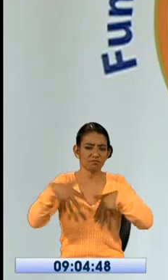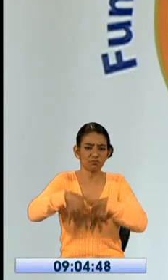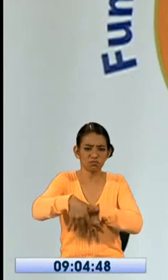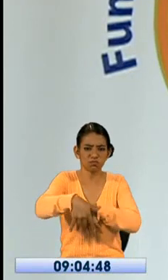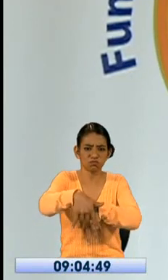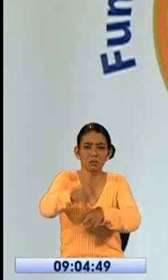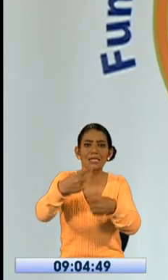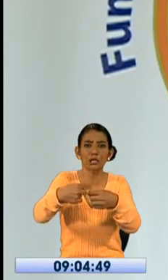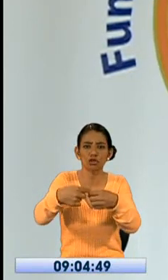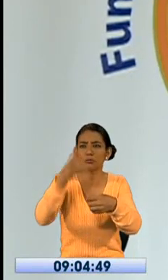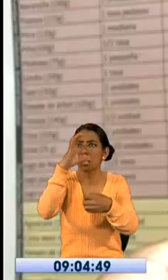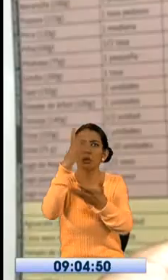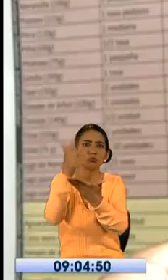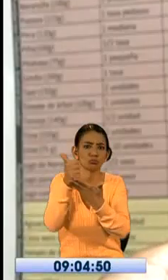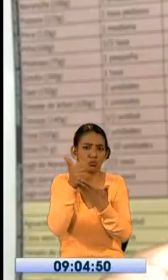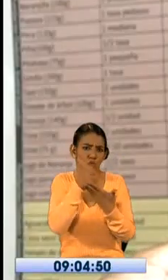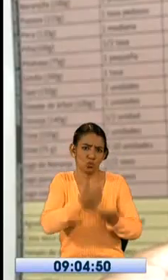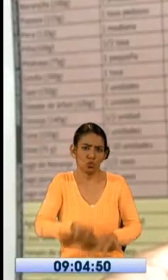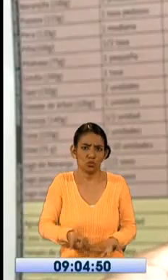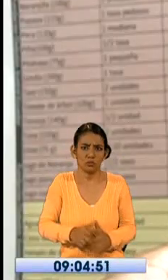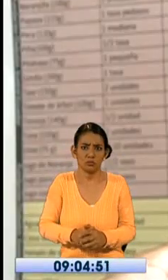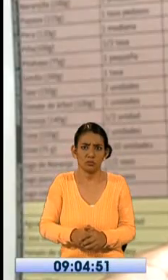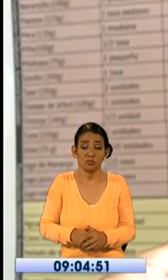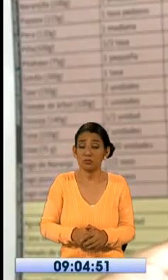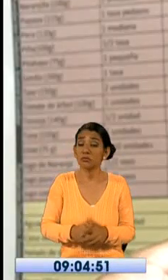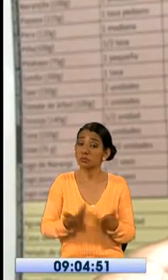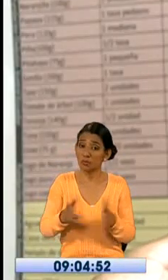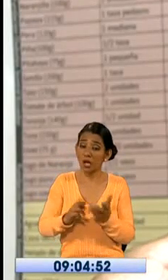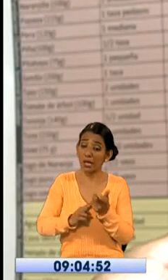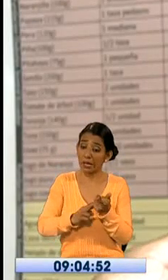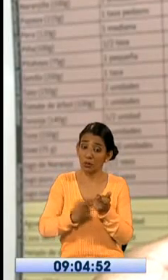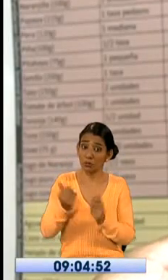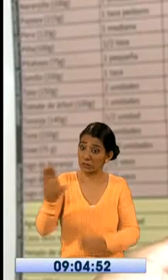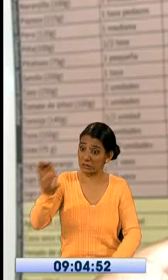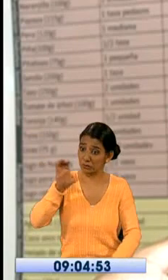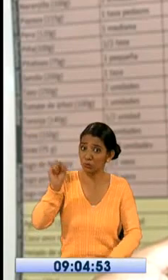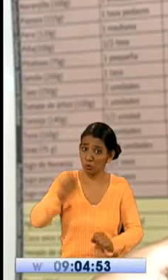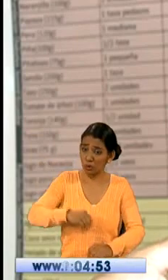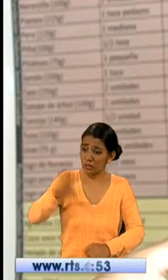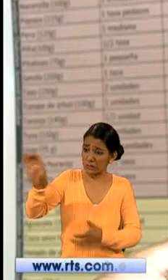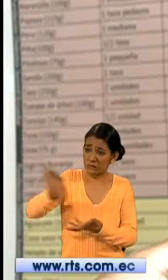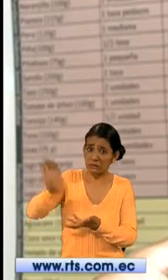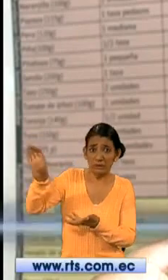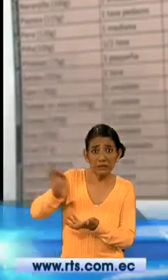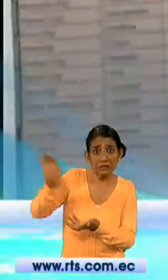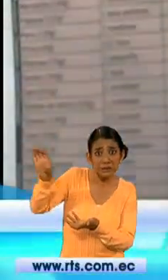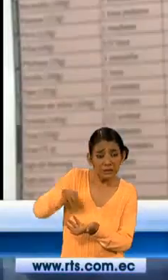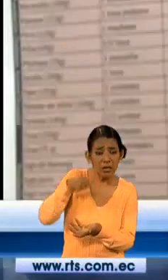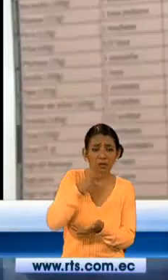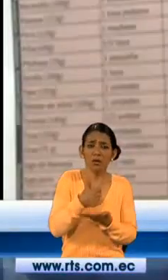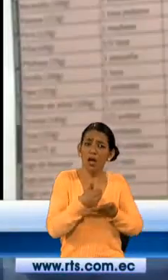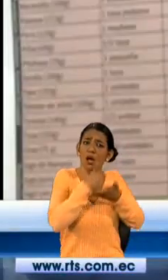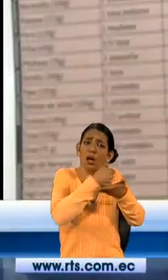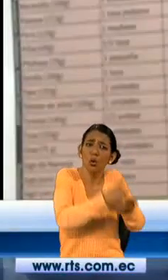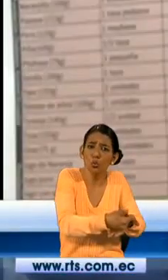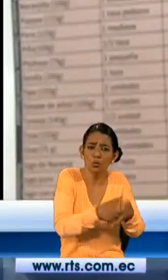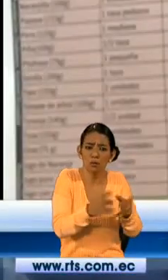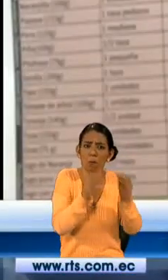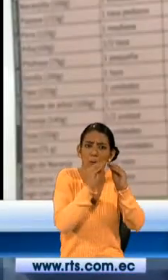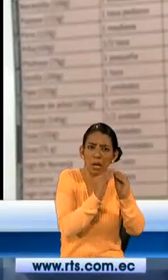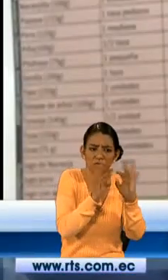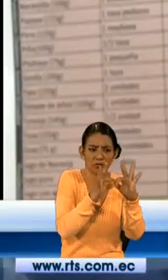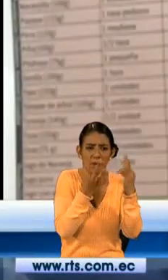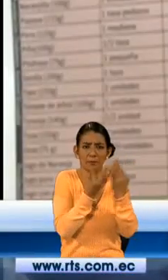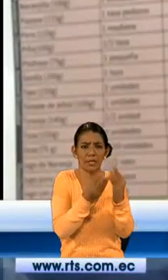en busca de ayuda. A través de los recursos que se puedan adquirir, podamos llegar a más personas, a más niños